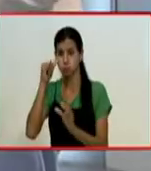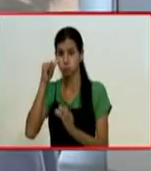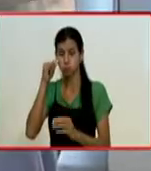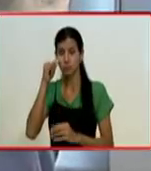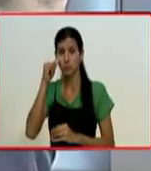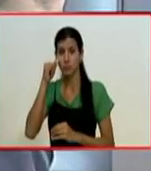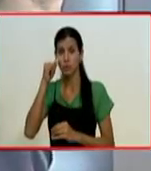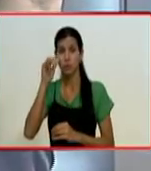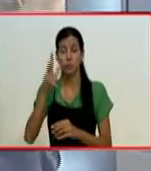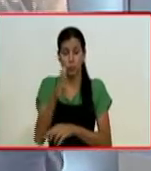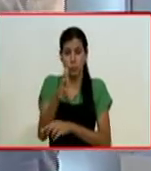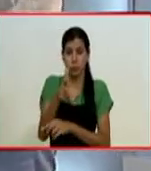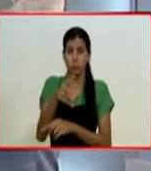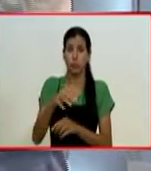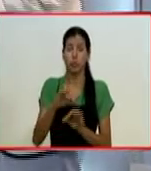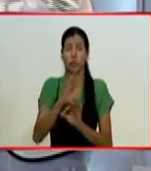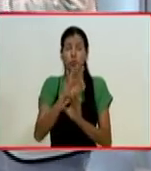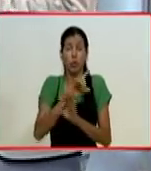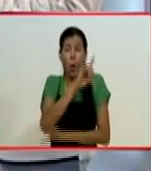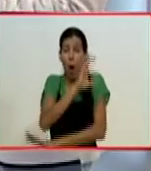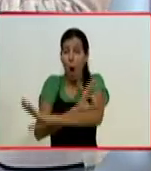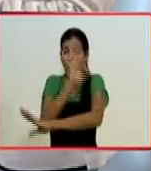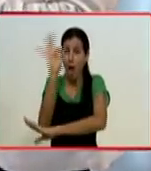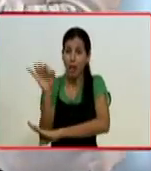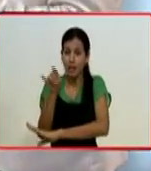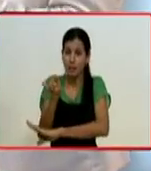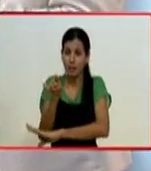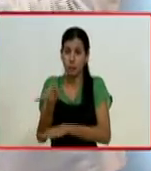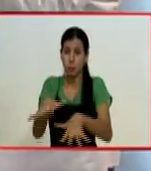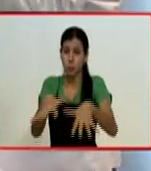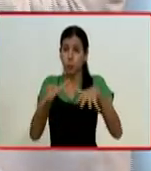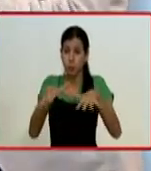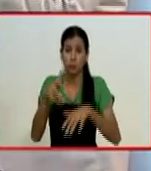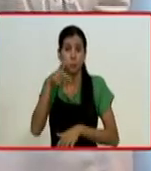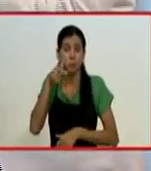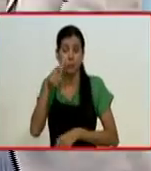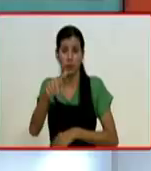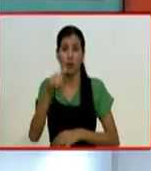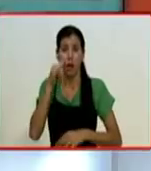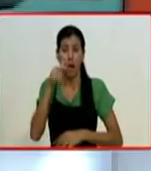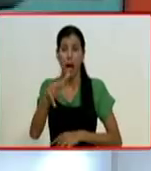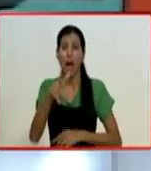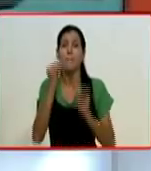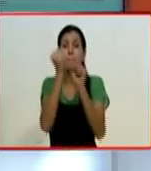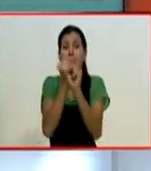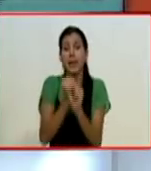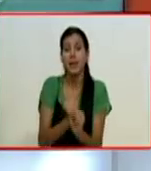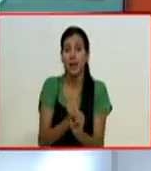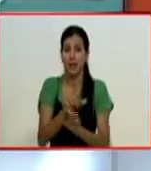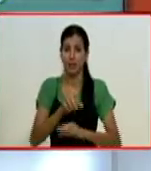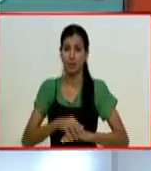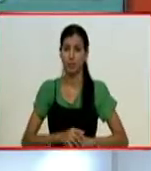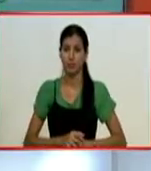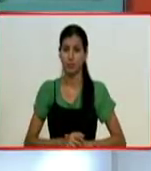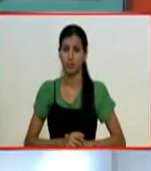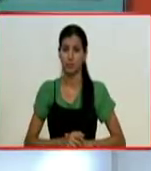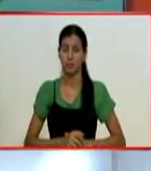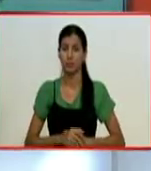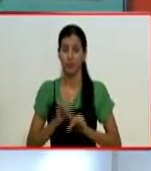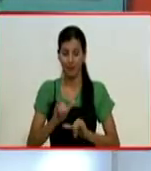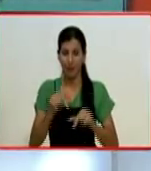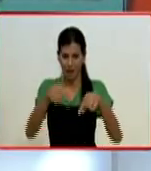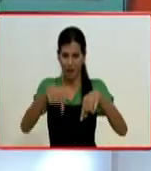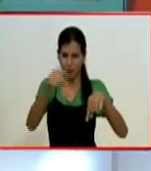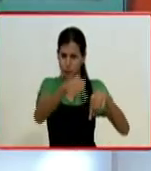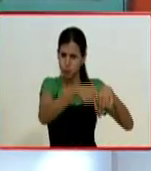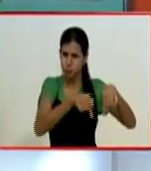horas del día de ultimísima generación y que están esperando que esos focos de